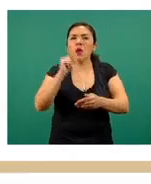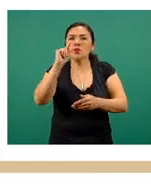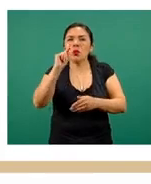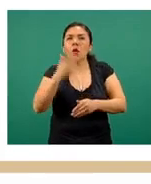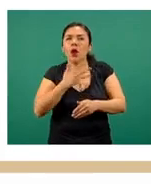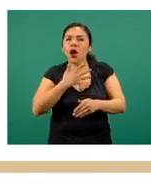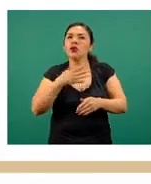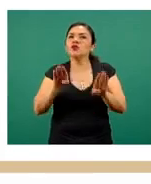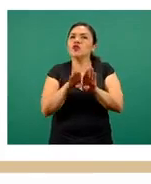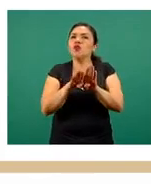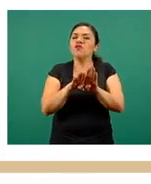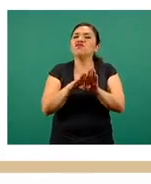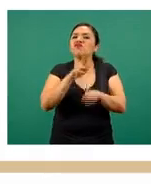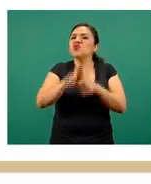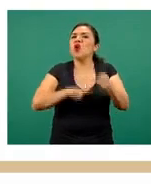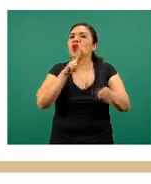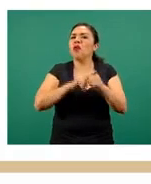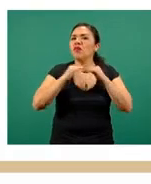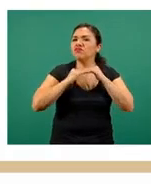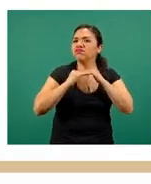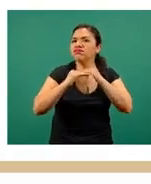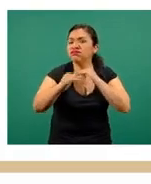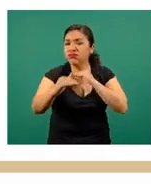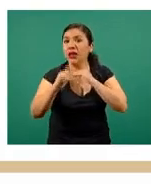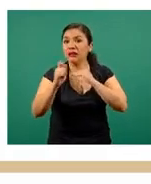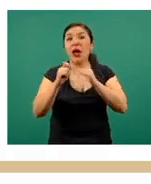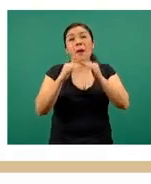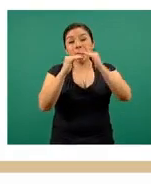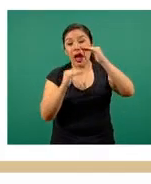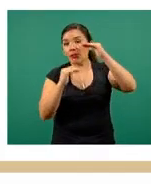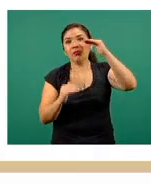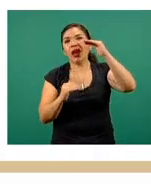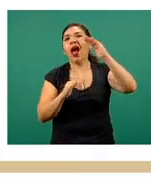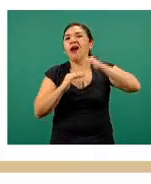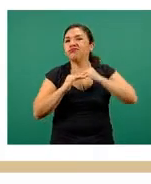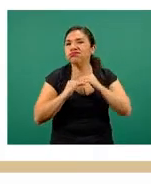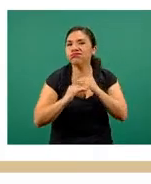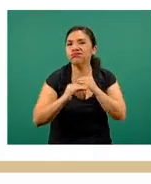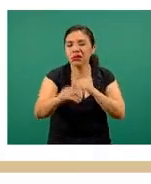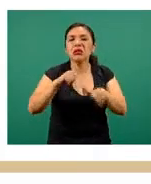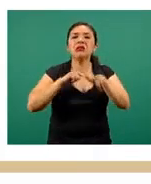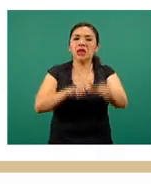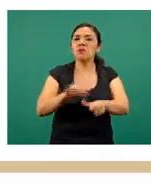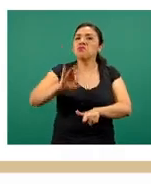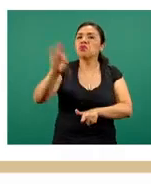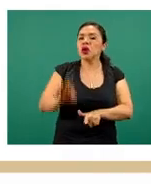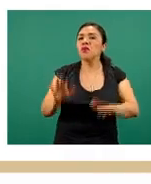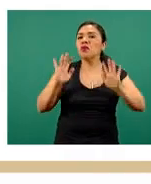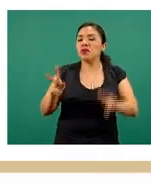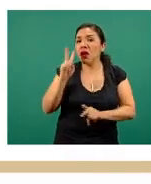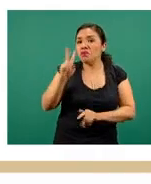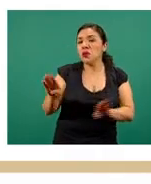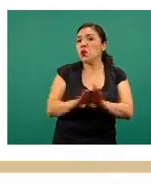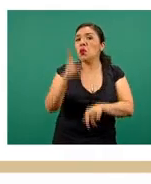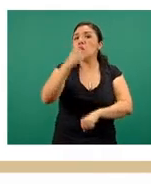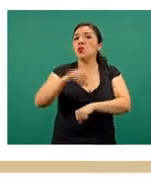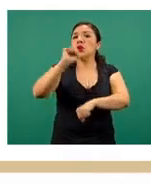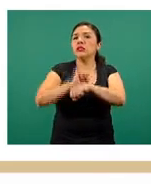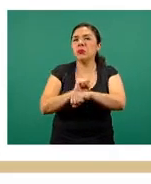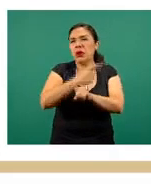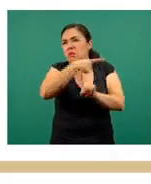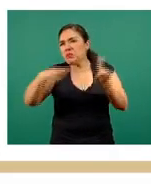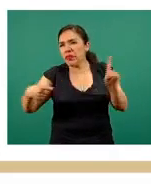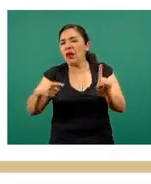una estabilización de esa tendencia descendente y hemos mantenido este porcentaje por lo menos en la última semana y